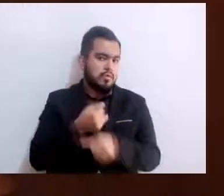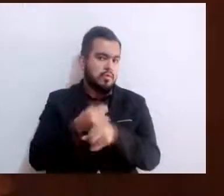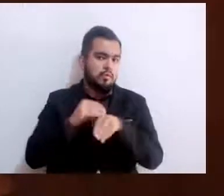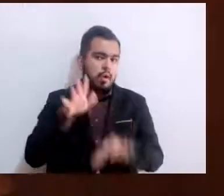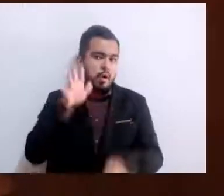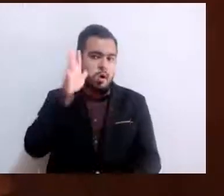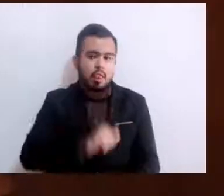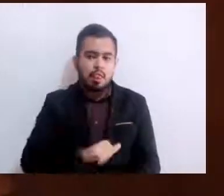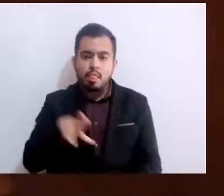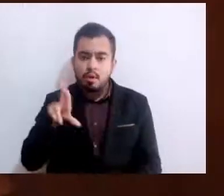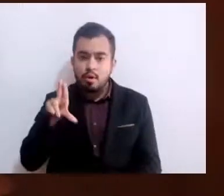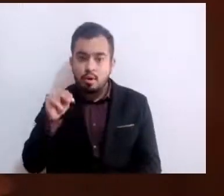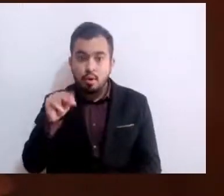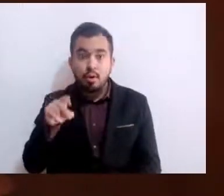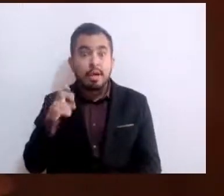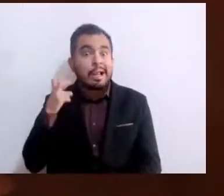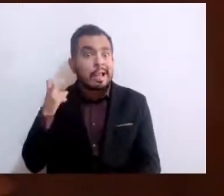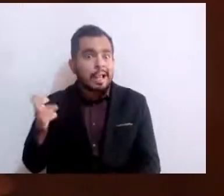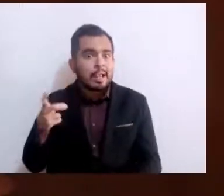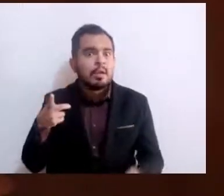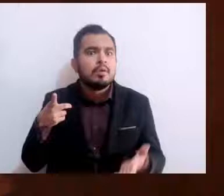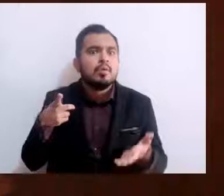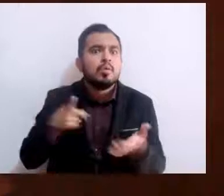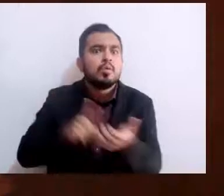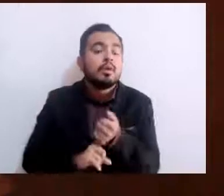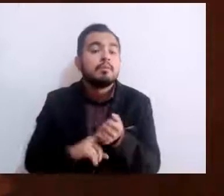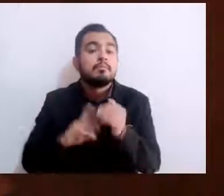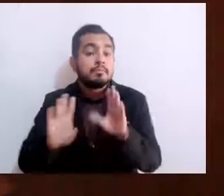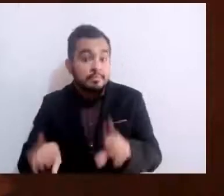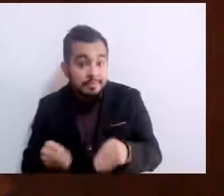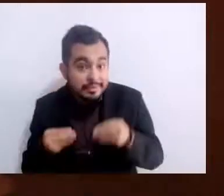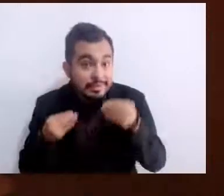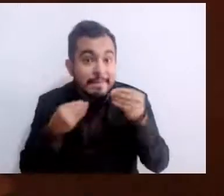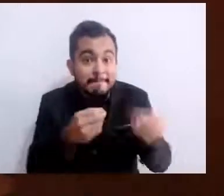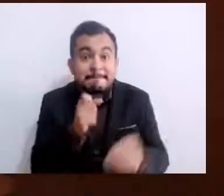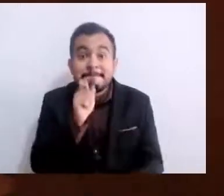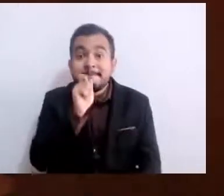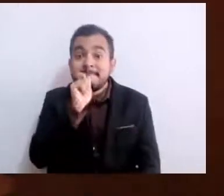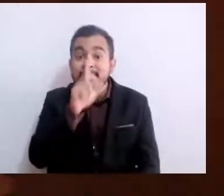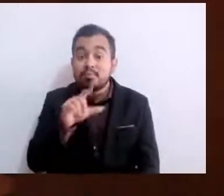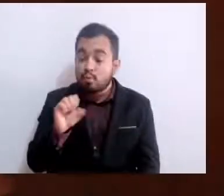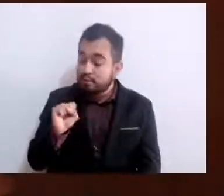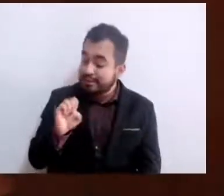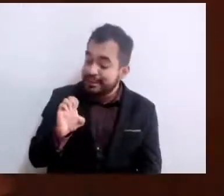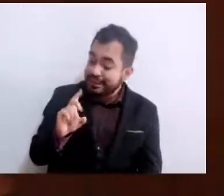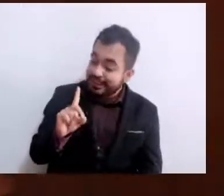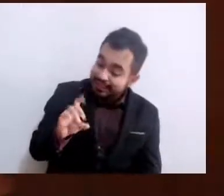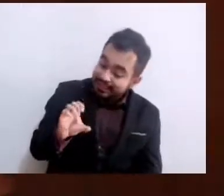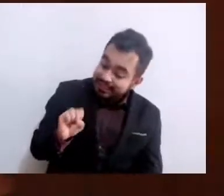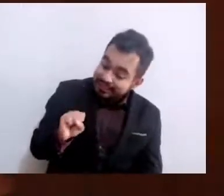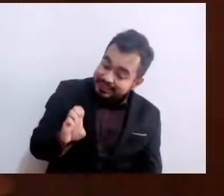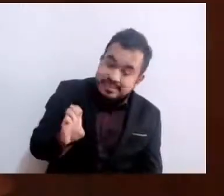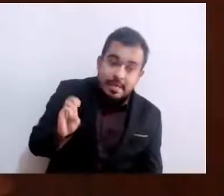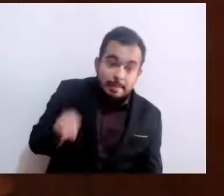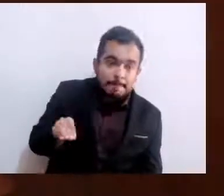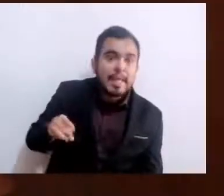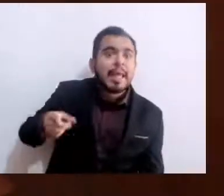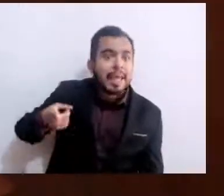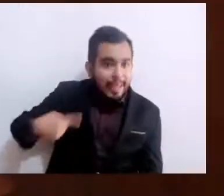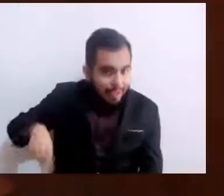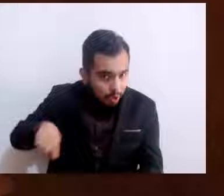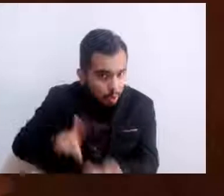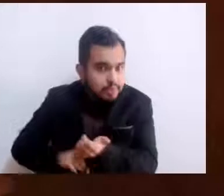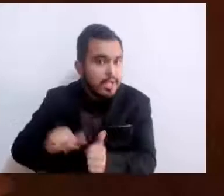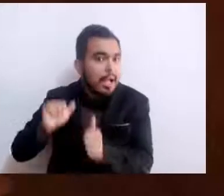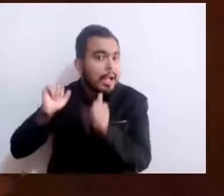que ésta había sido entregada a la Secretaría de Desarrollo Social del Estado de México y ellos eran los responsables